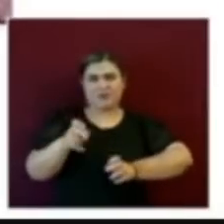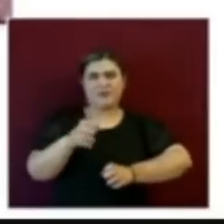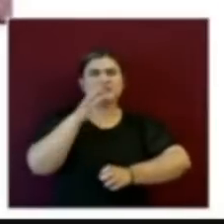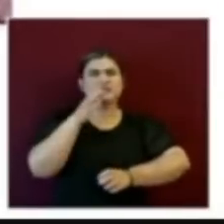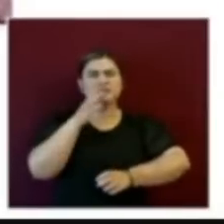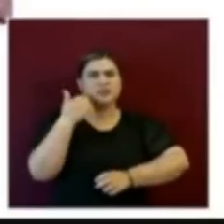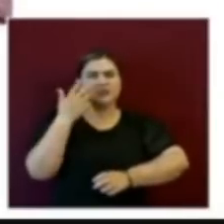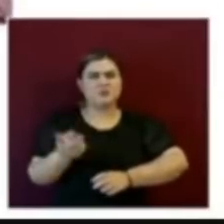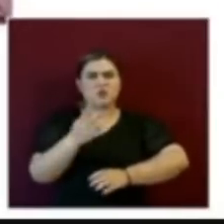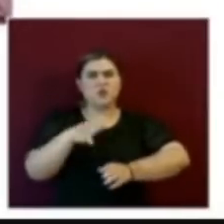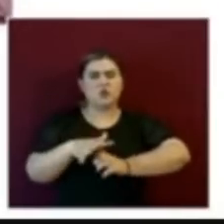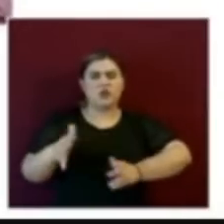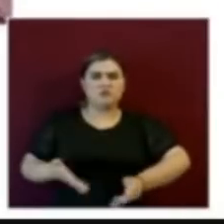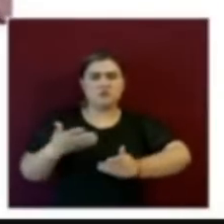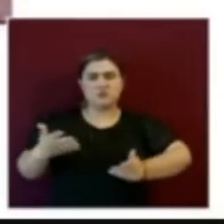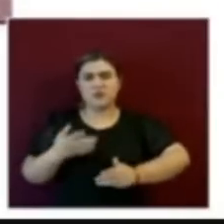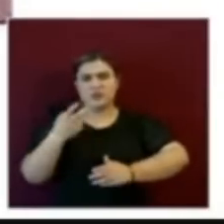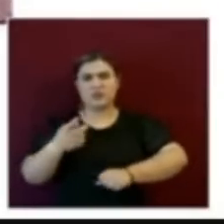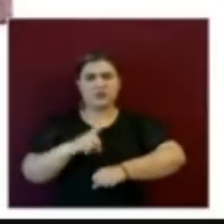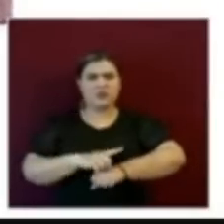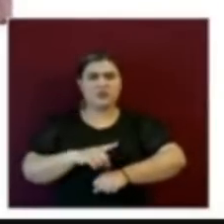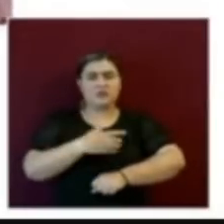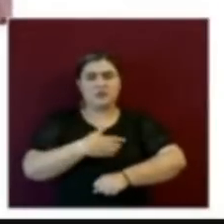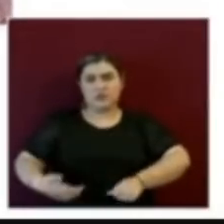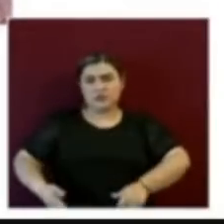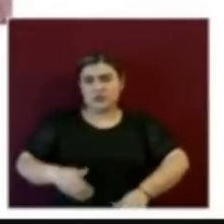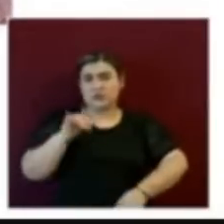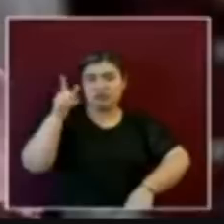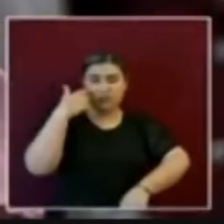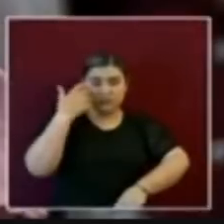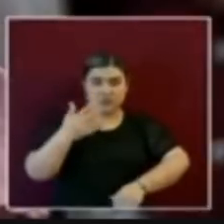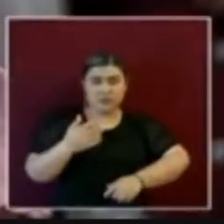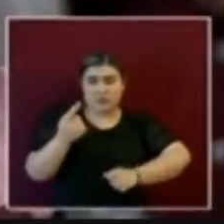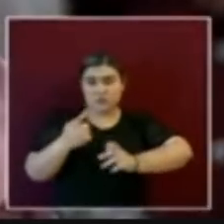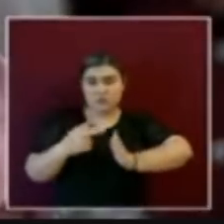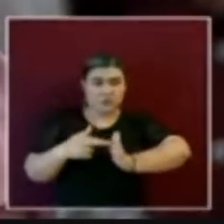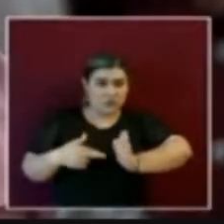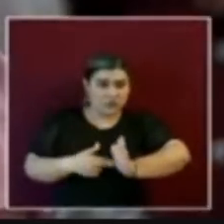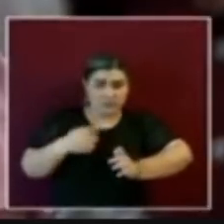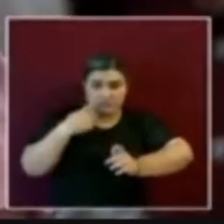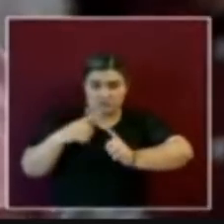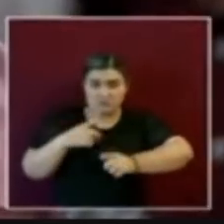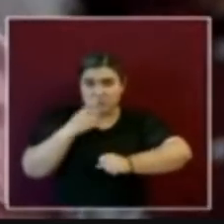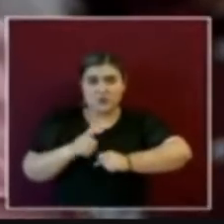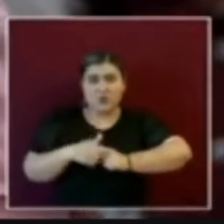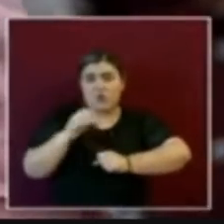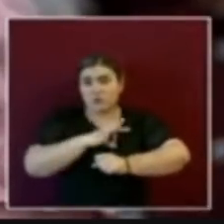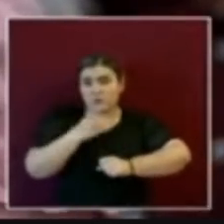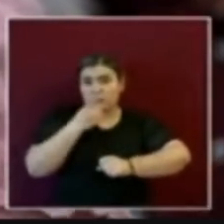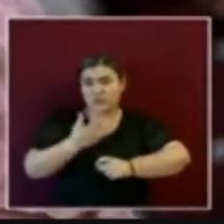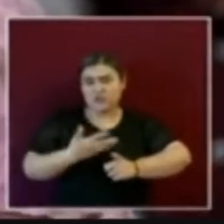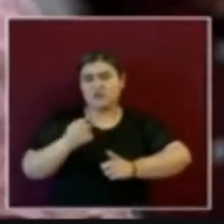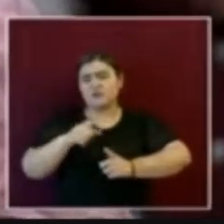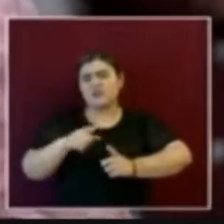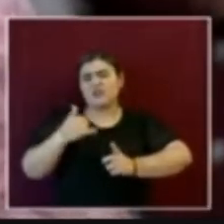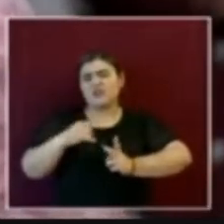era el ánimo del presidente ese día? Si dio algunas indicaciones y si puede decirlas. Y